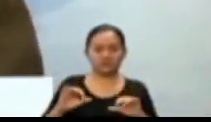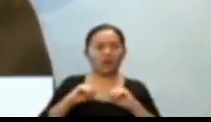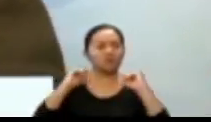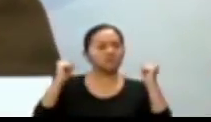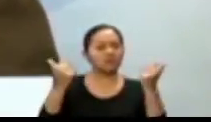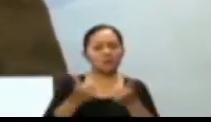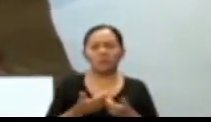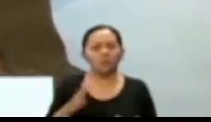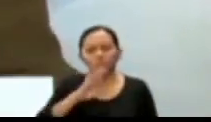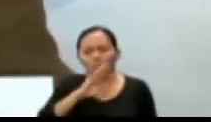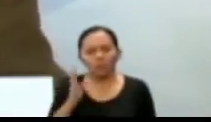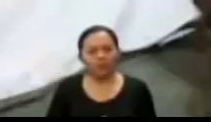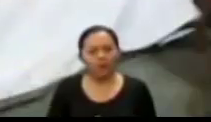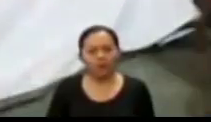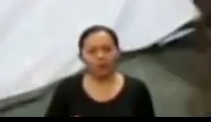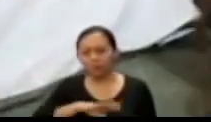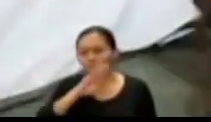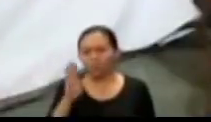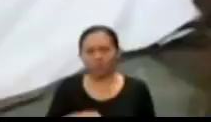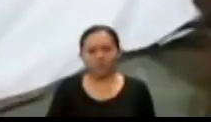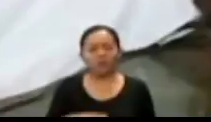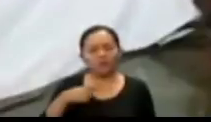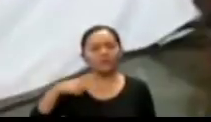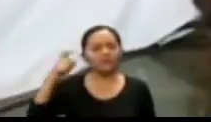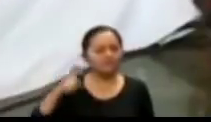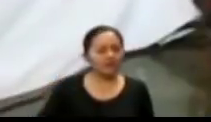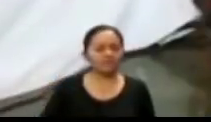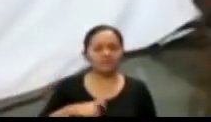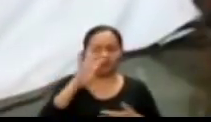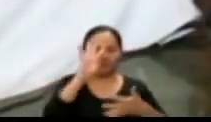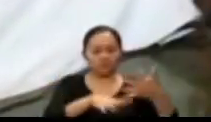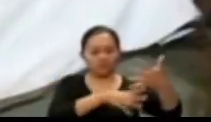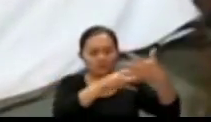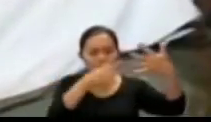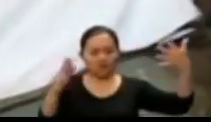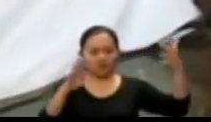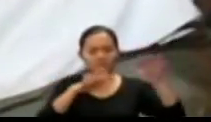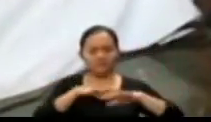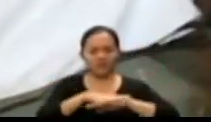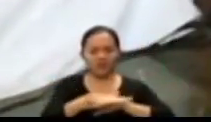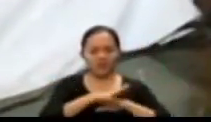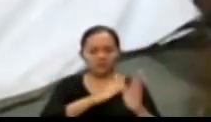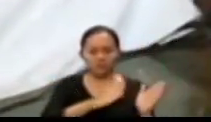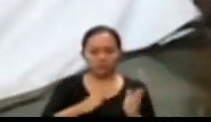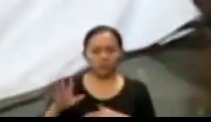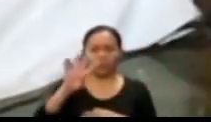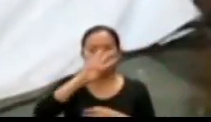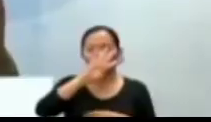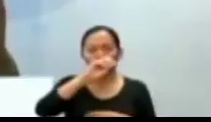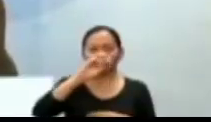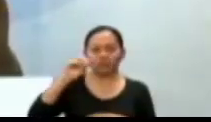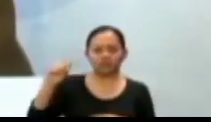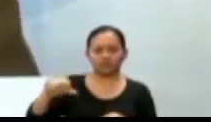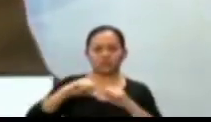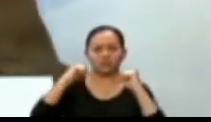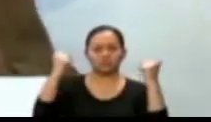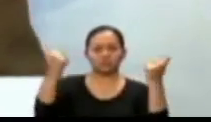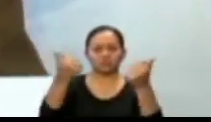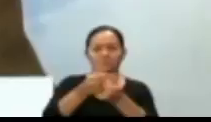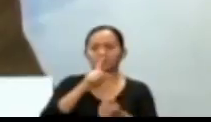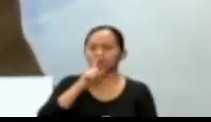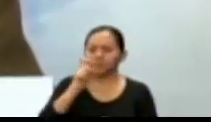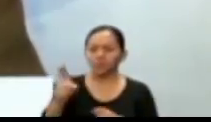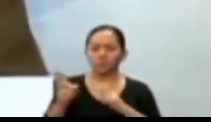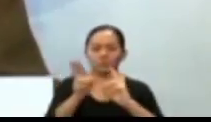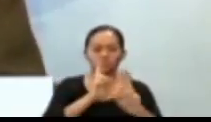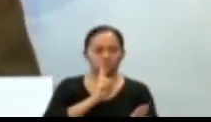vamos a hacer y tendremos 400 y estas 400 estarán en red, se sumarán a las que ya actualmente existen y al final